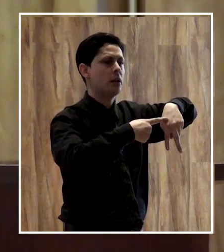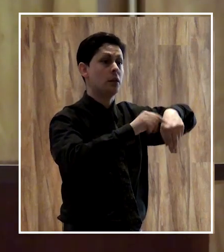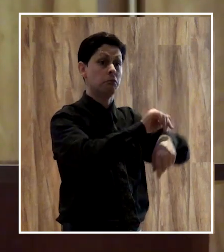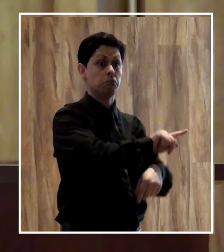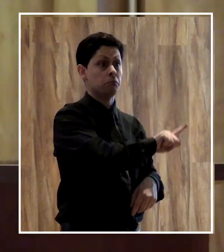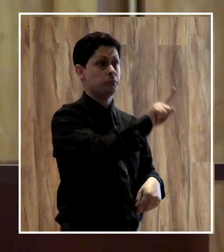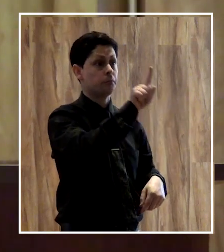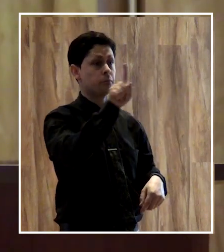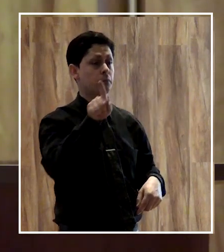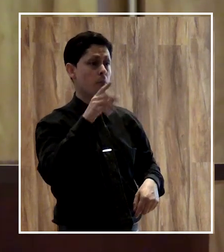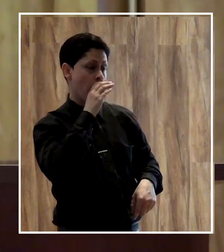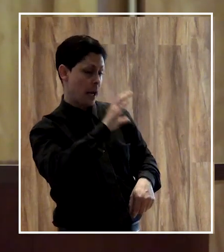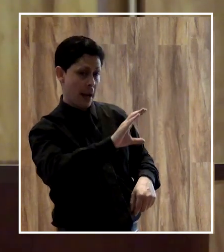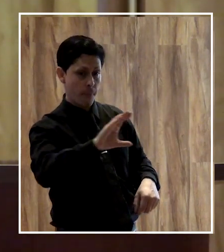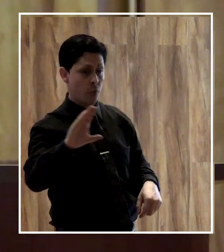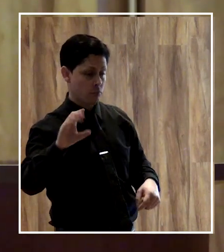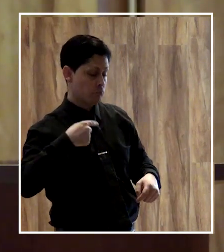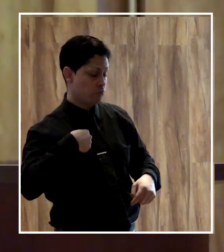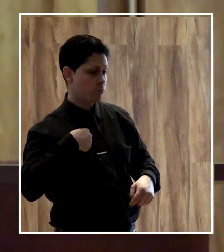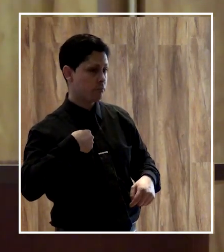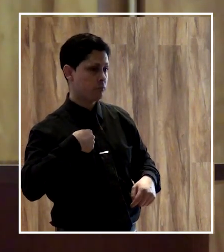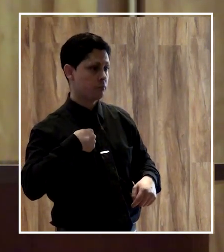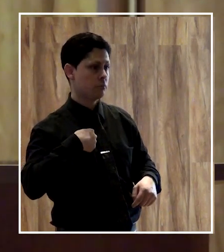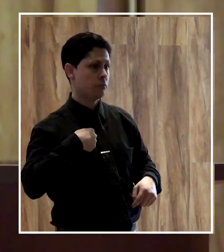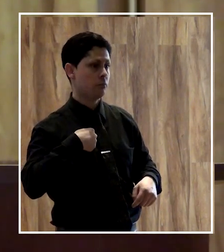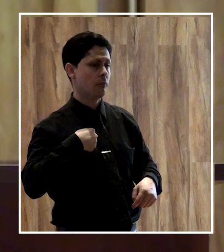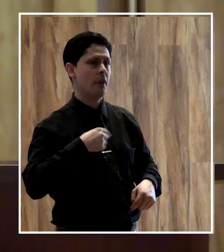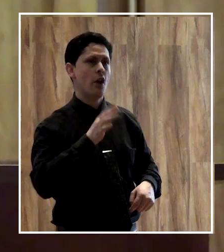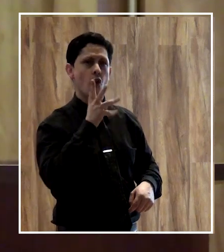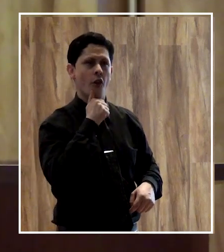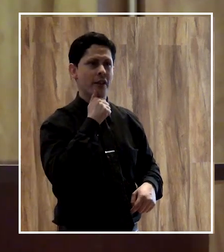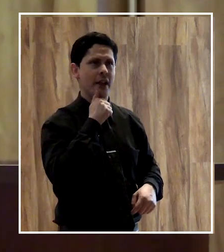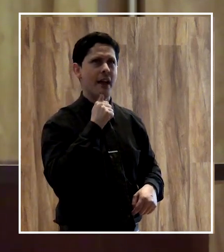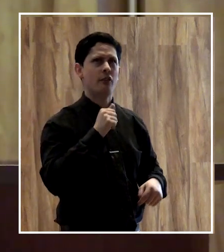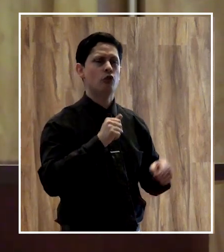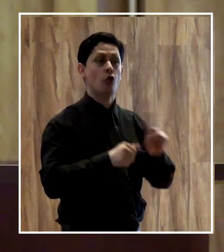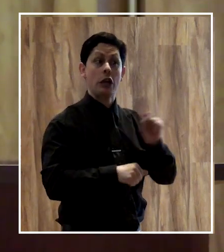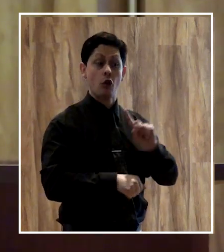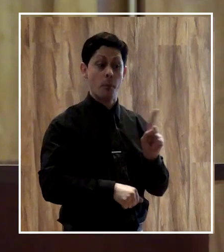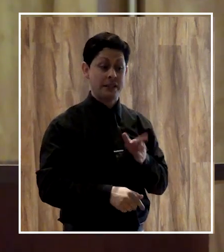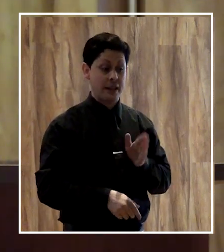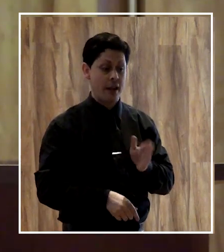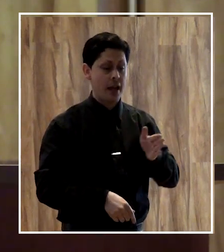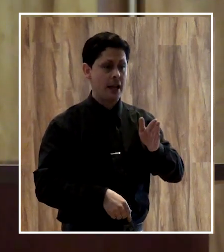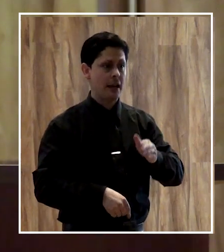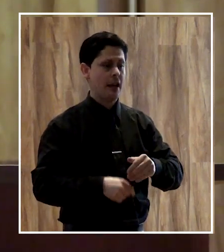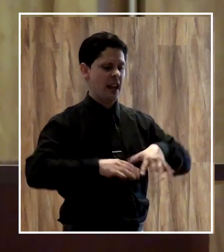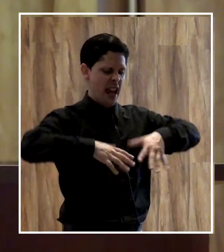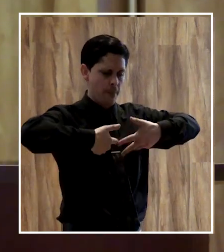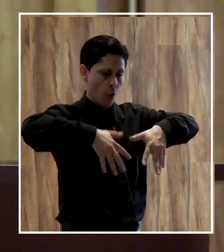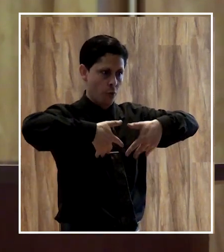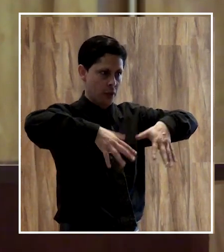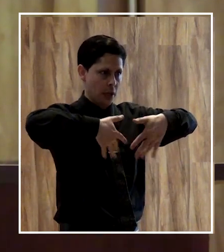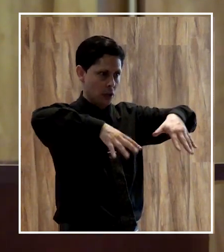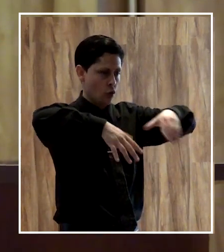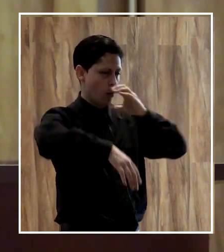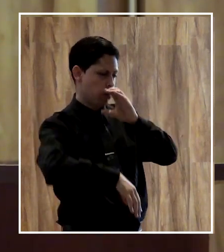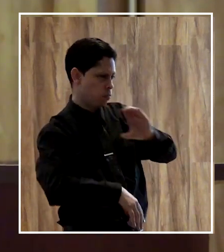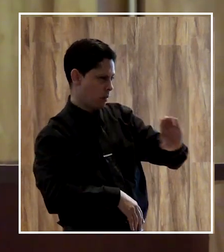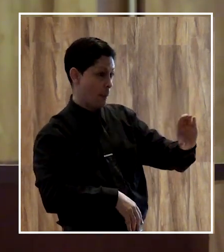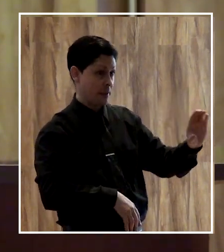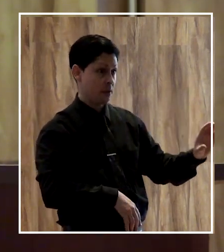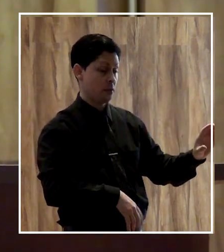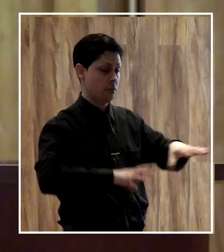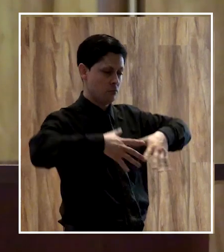entre ciudad y campo, en el movimiento, donde empezaba el movimiento campesino, etc. De